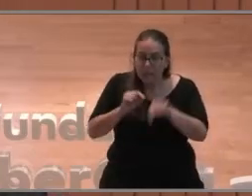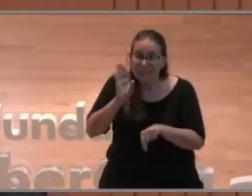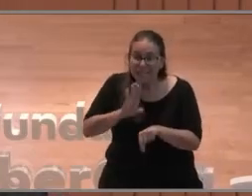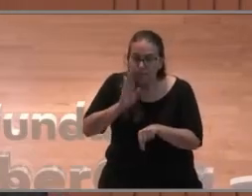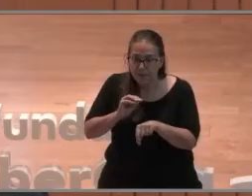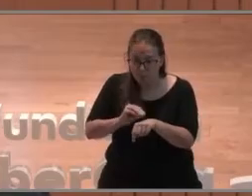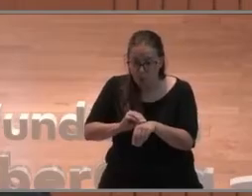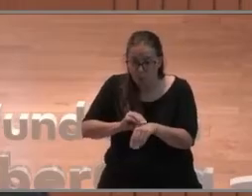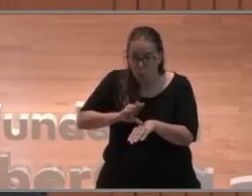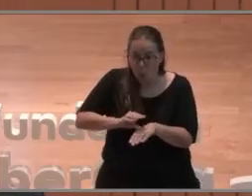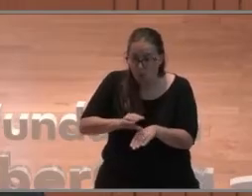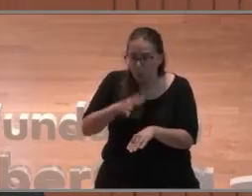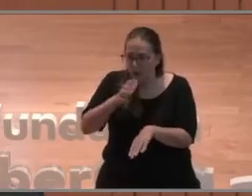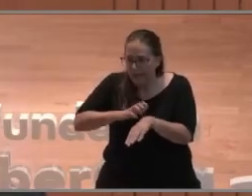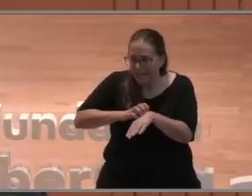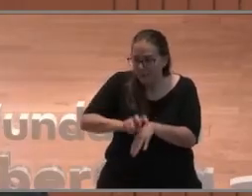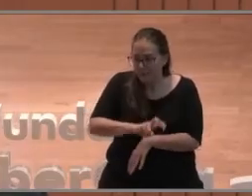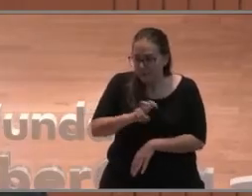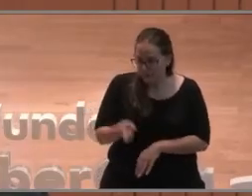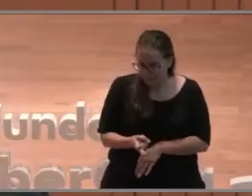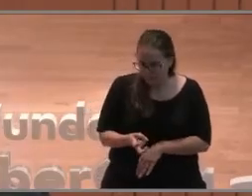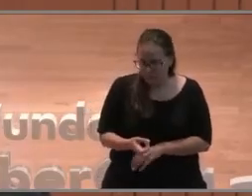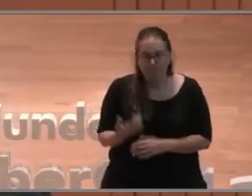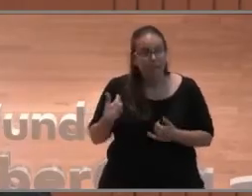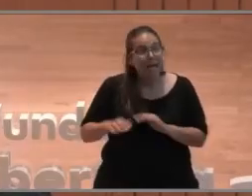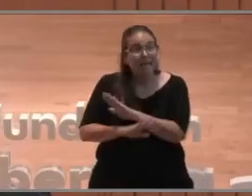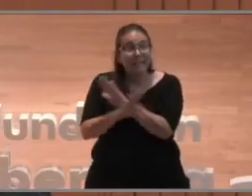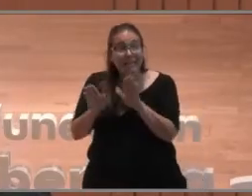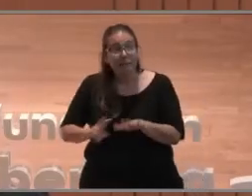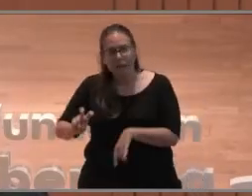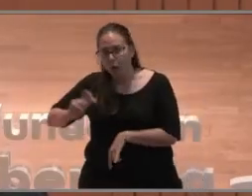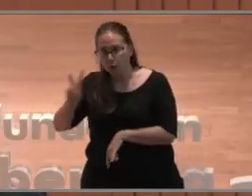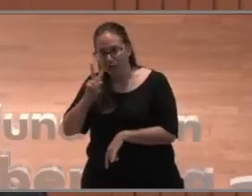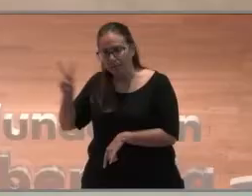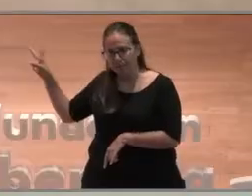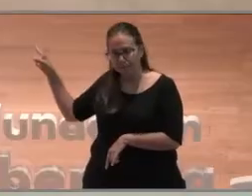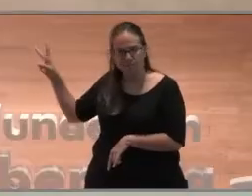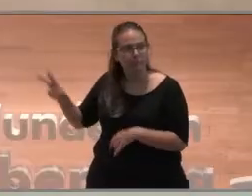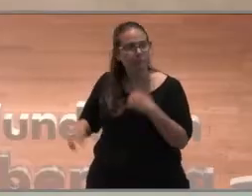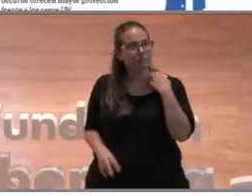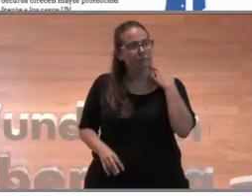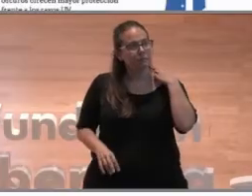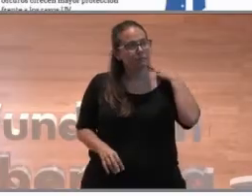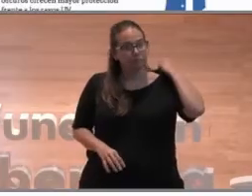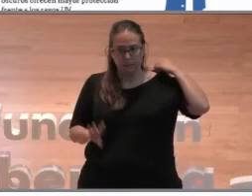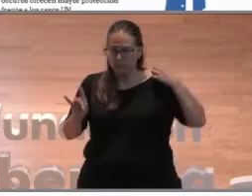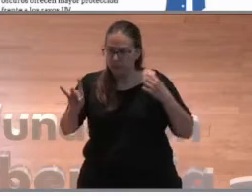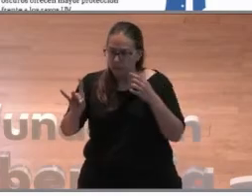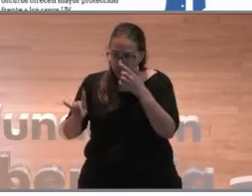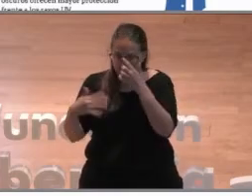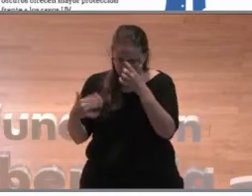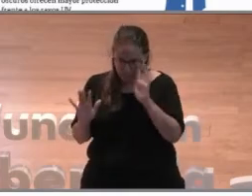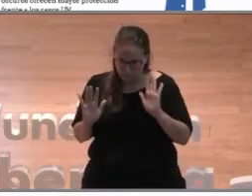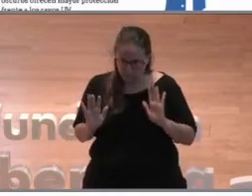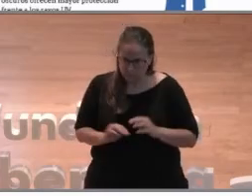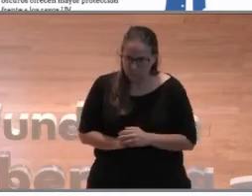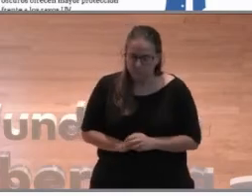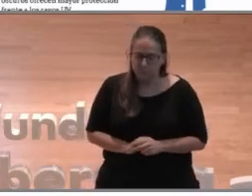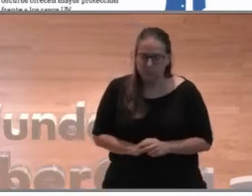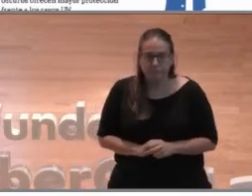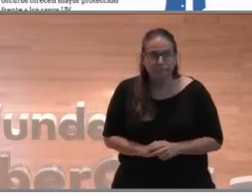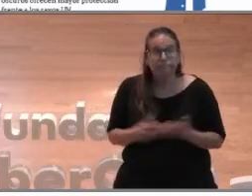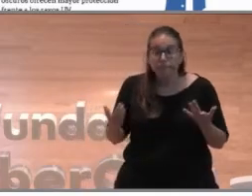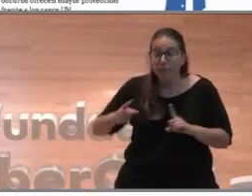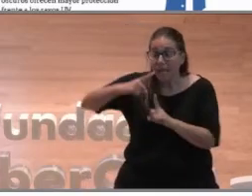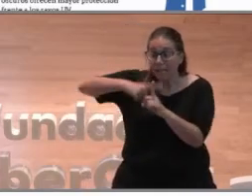las lesiones. Y para terminar, bueno, esta es otra que vimos. Sí, son... Ante las